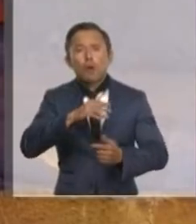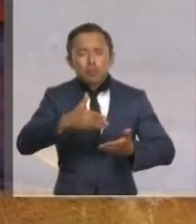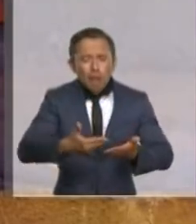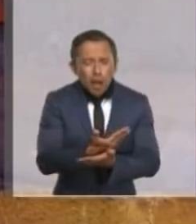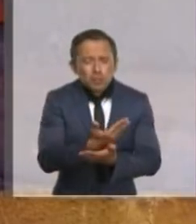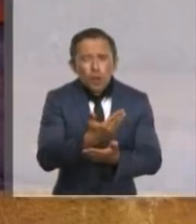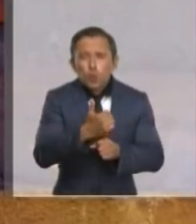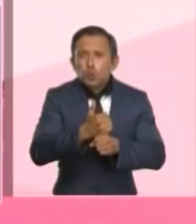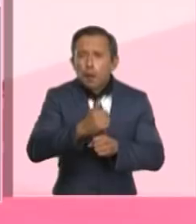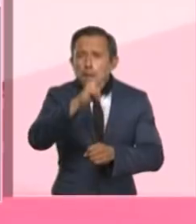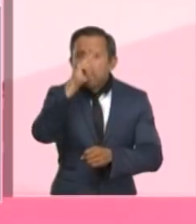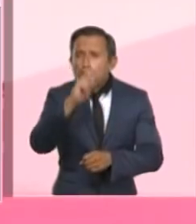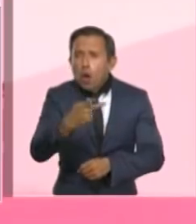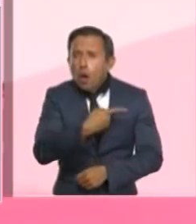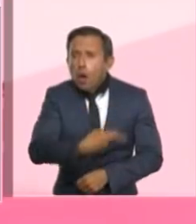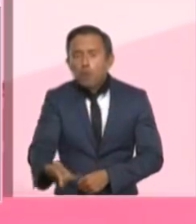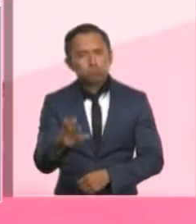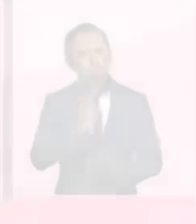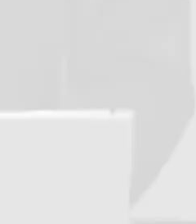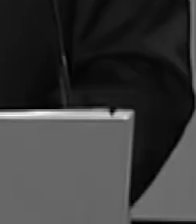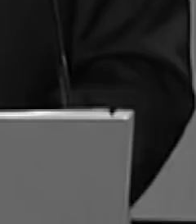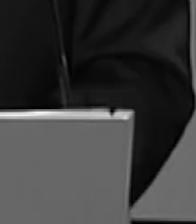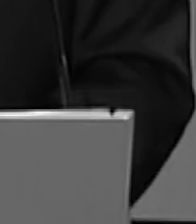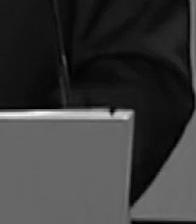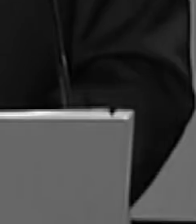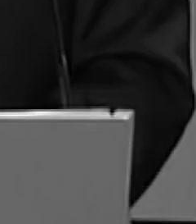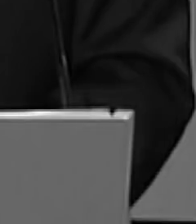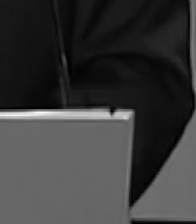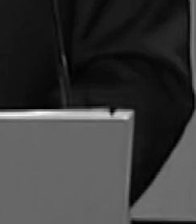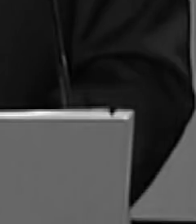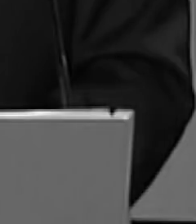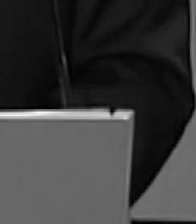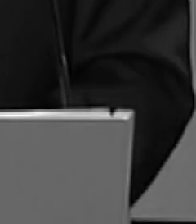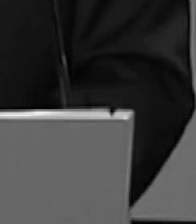Trabajaremos para que el trabajo doméstico tenga seguridad social.